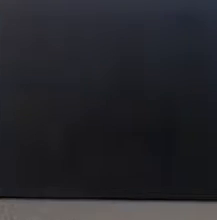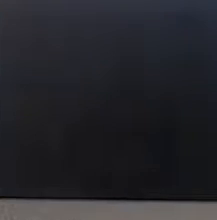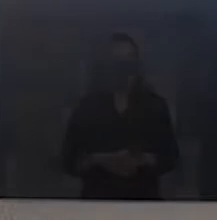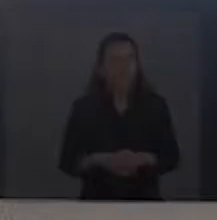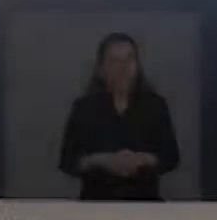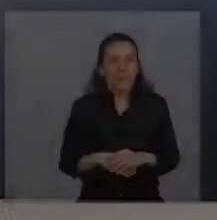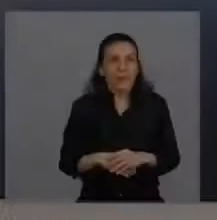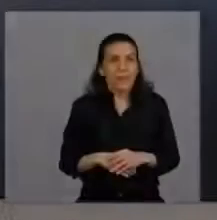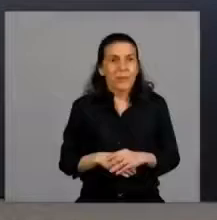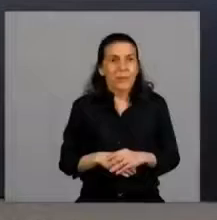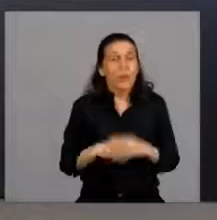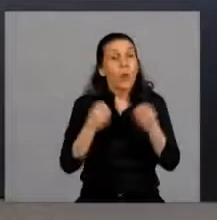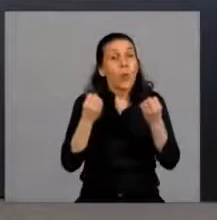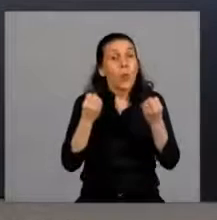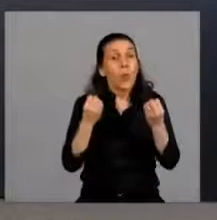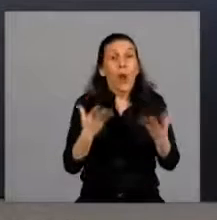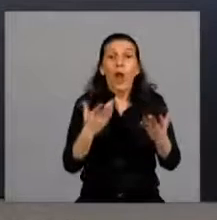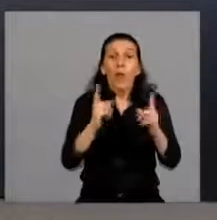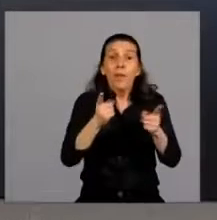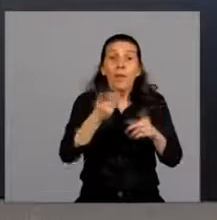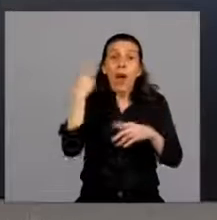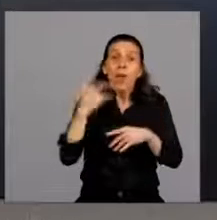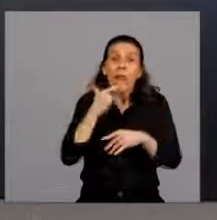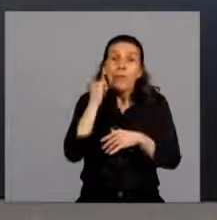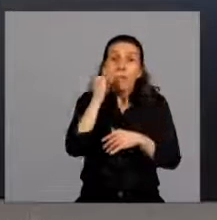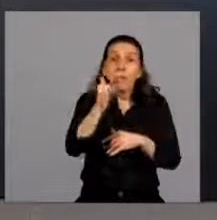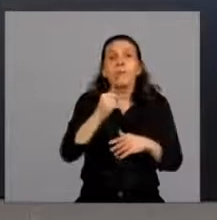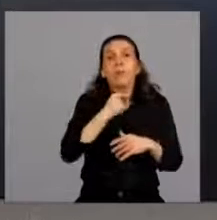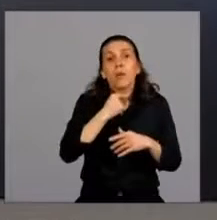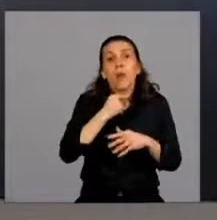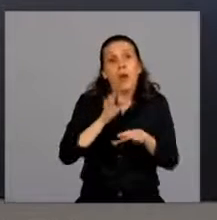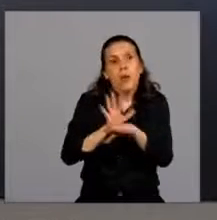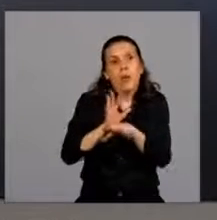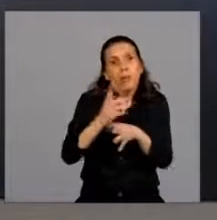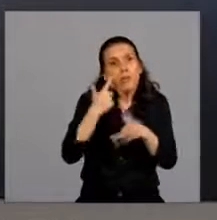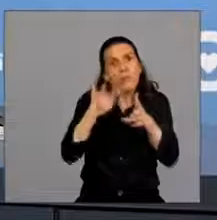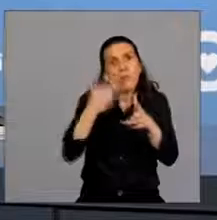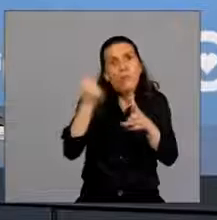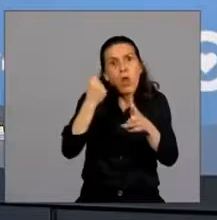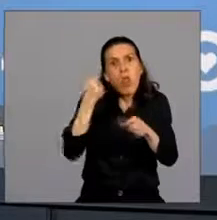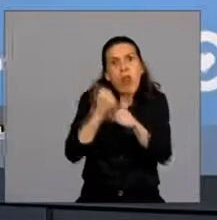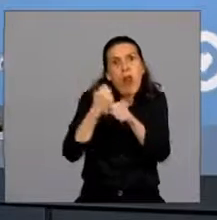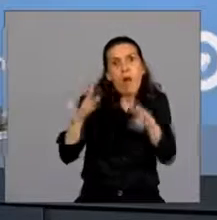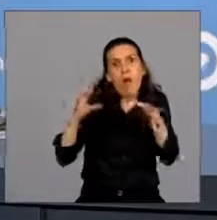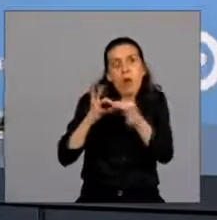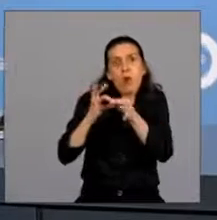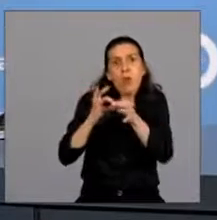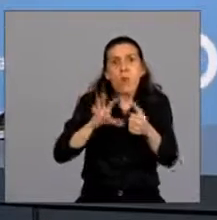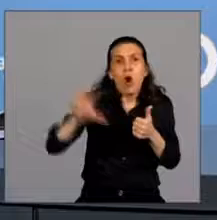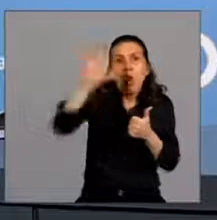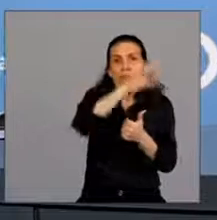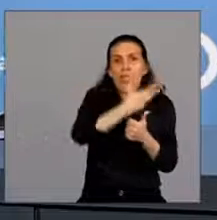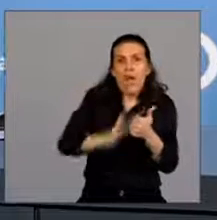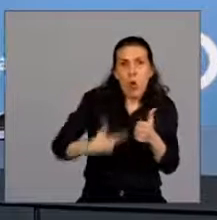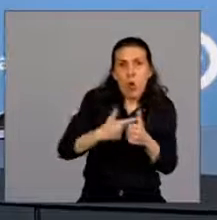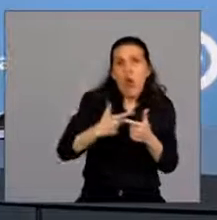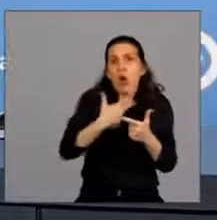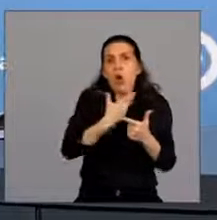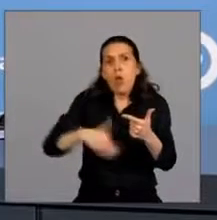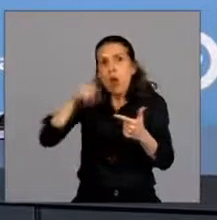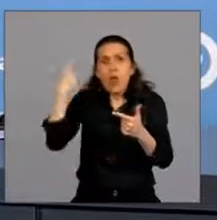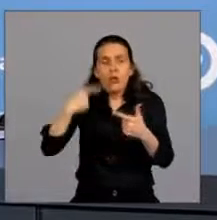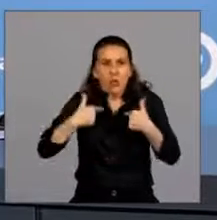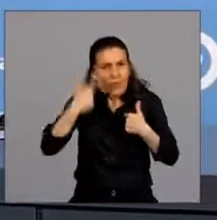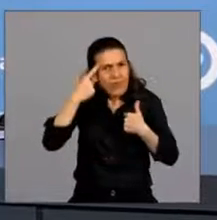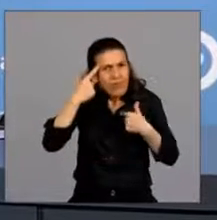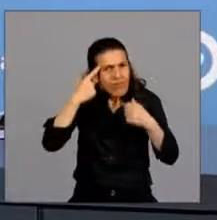Bueno, como decía, quiero destacar una vez más el trabajo coordinado con el Gobierno Nacional y de la provincia. Yo estoy totalmente convencido